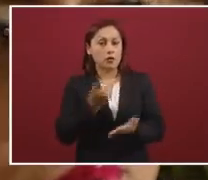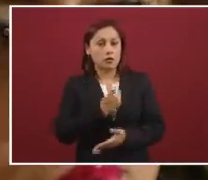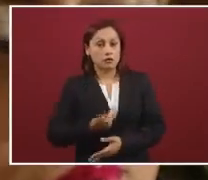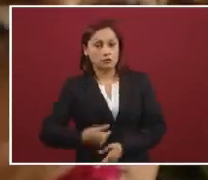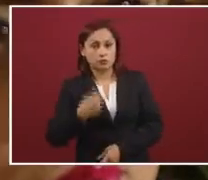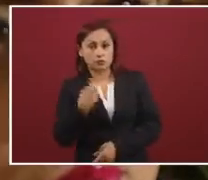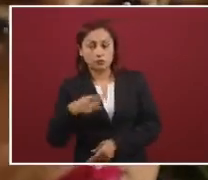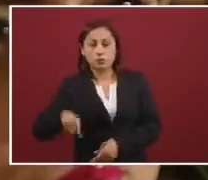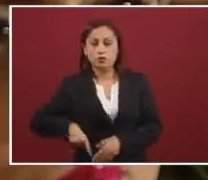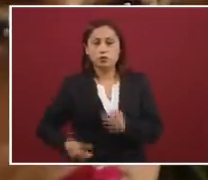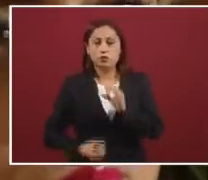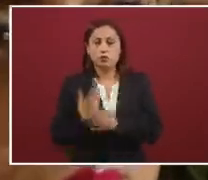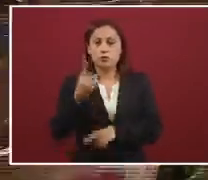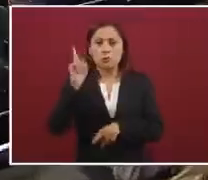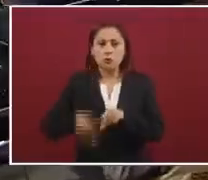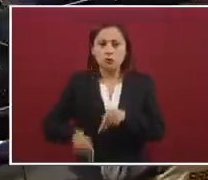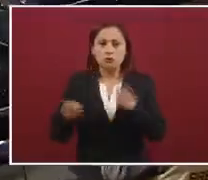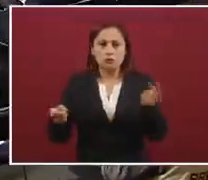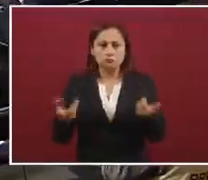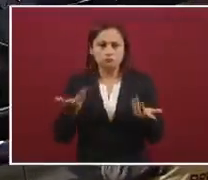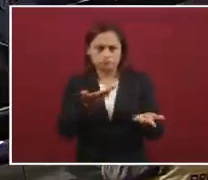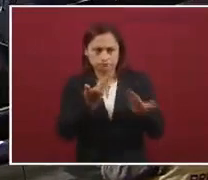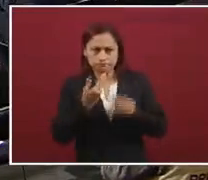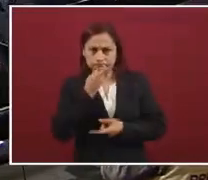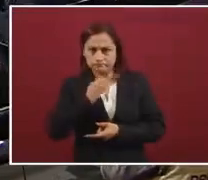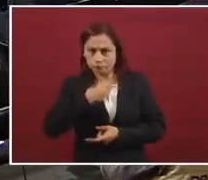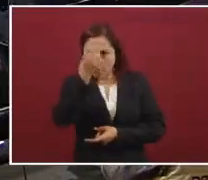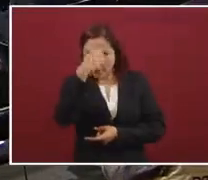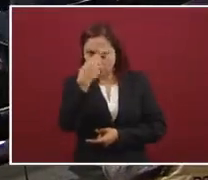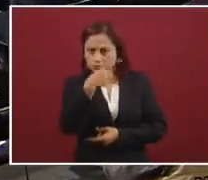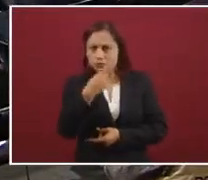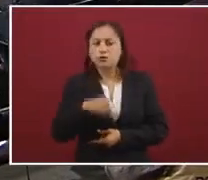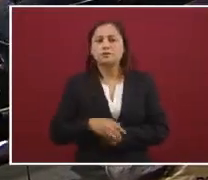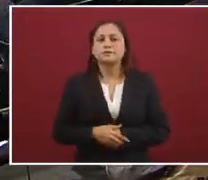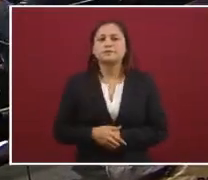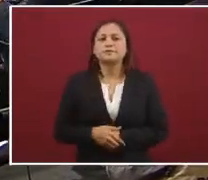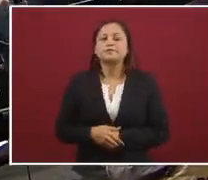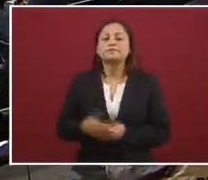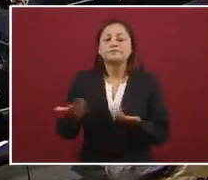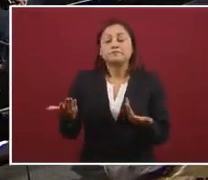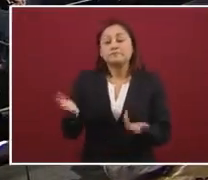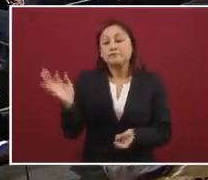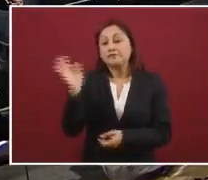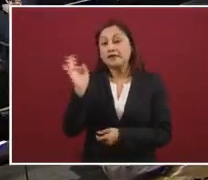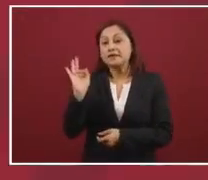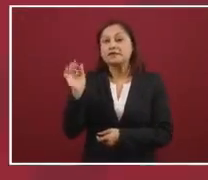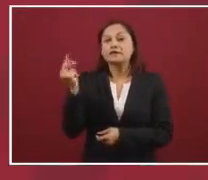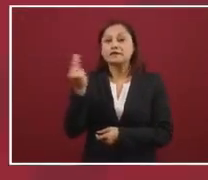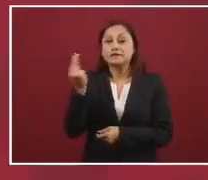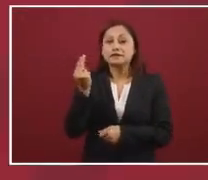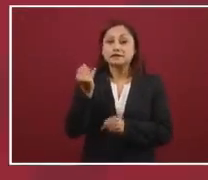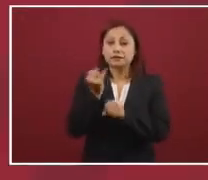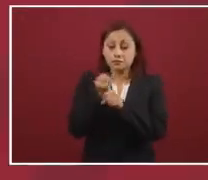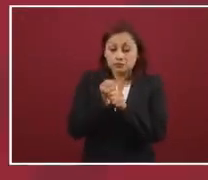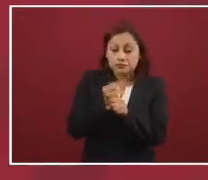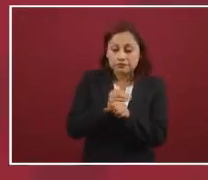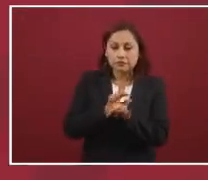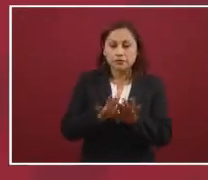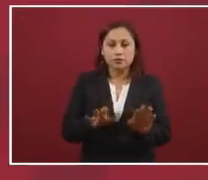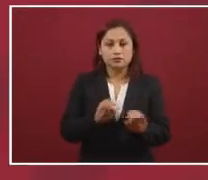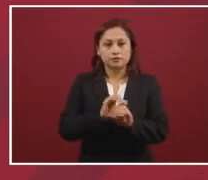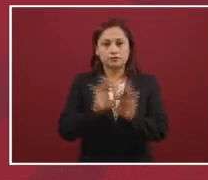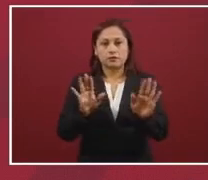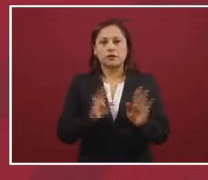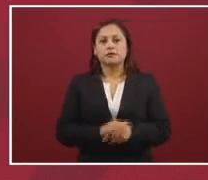opinión y tengo otra pregunta. Bueno, habría que ver la información. Se está